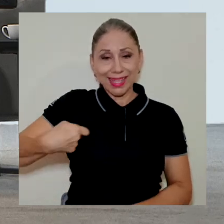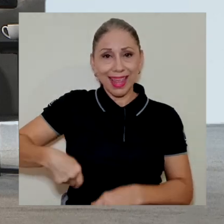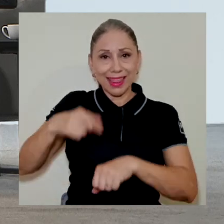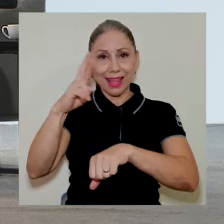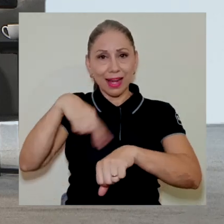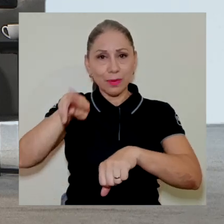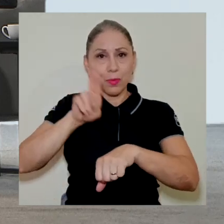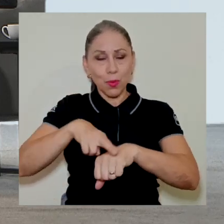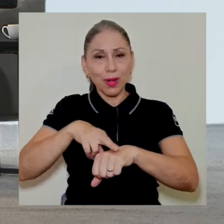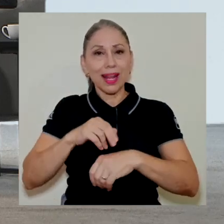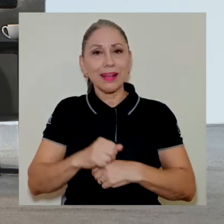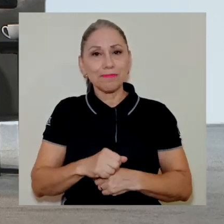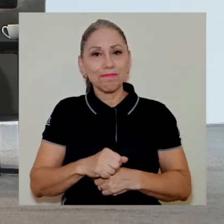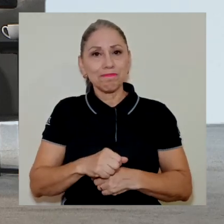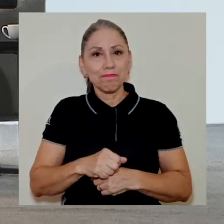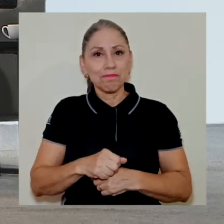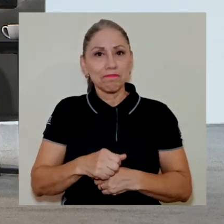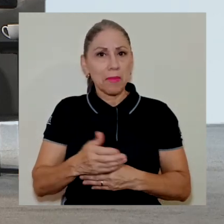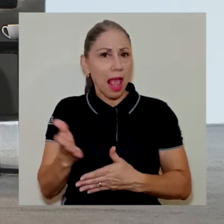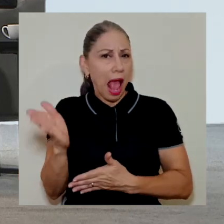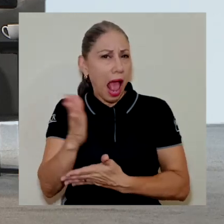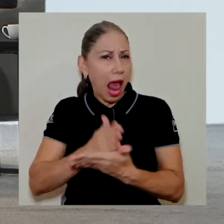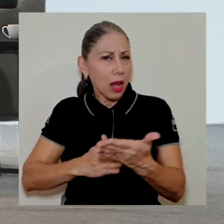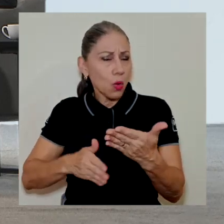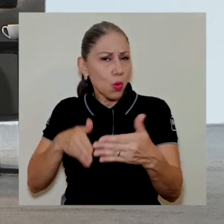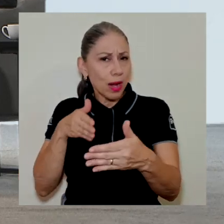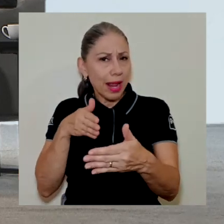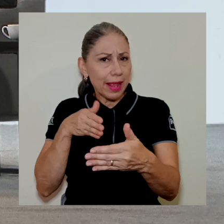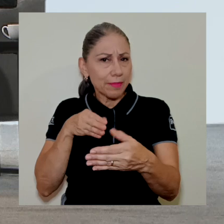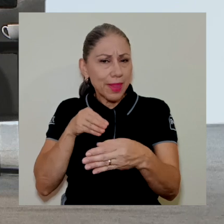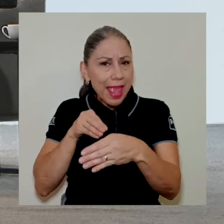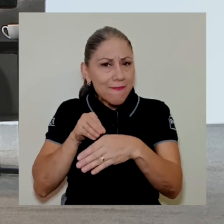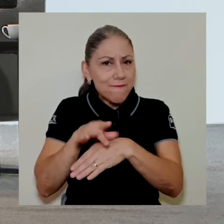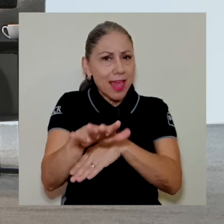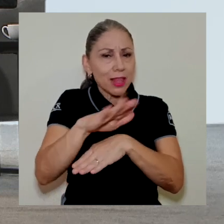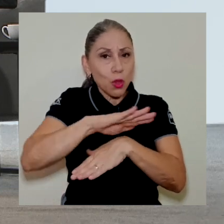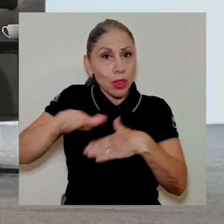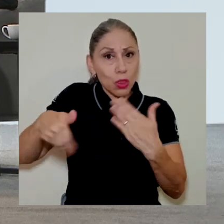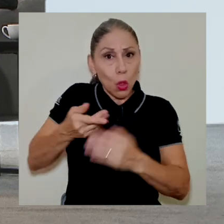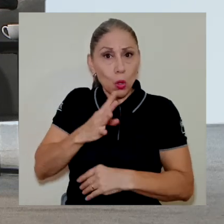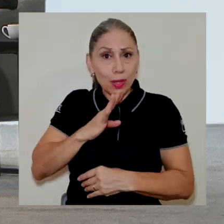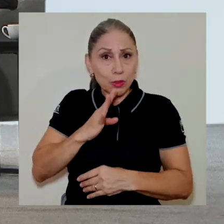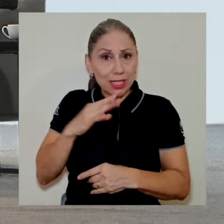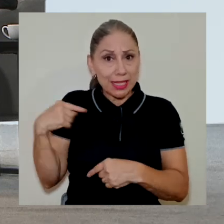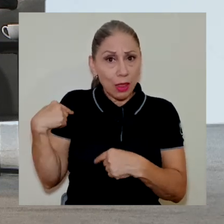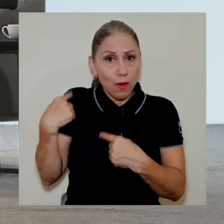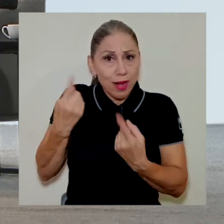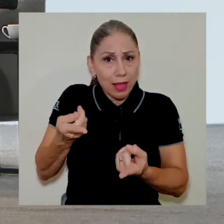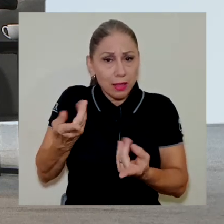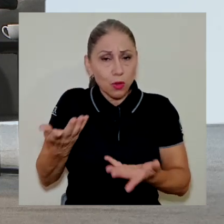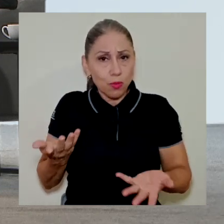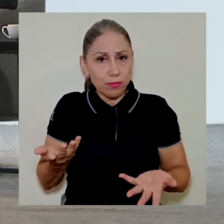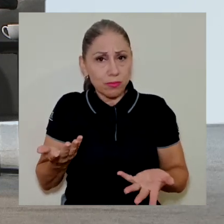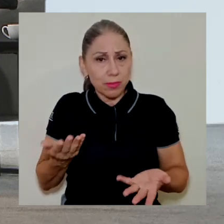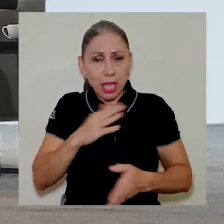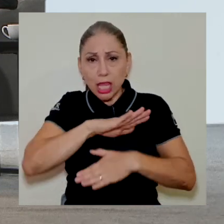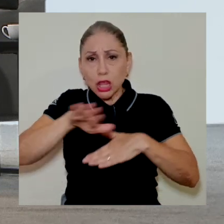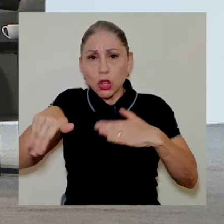presidente de la República tendrá algún efecto en todo lo que hemos estado hablando, Marcela, y todo lo